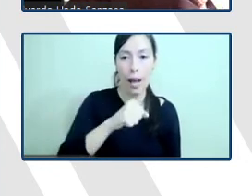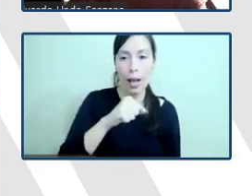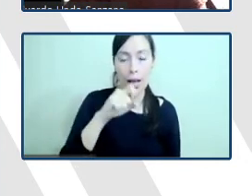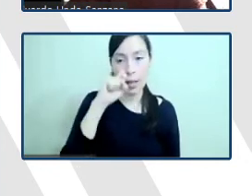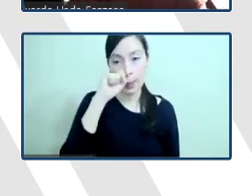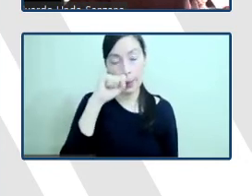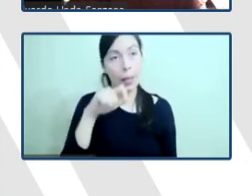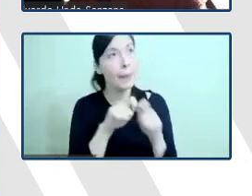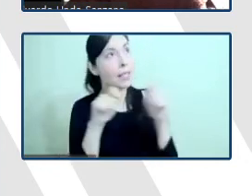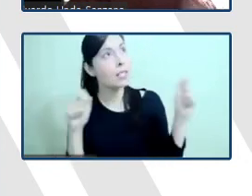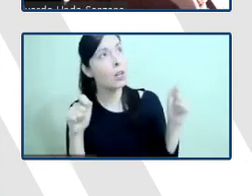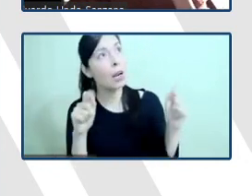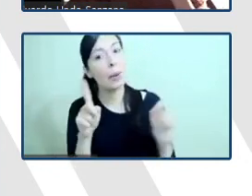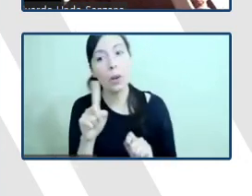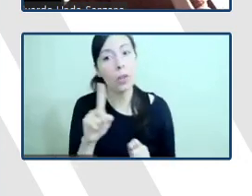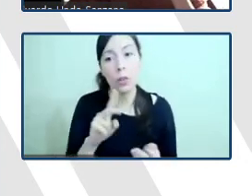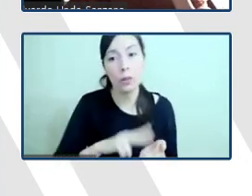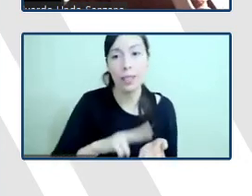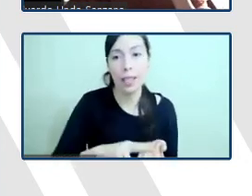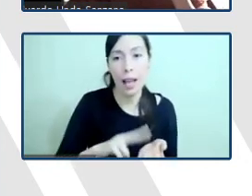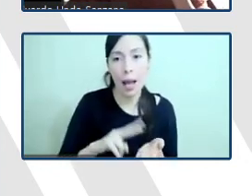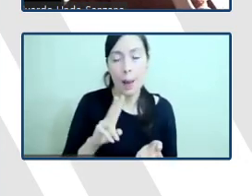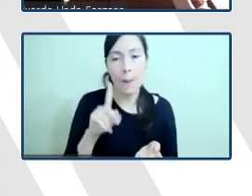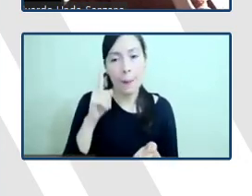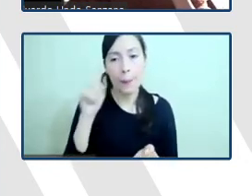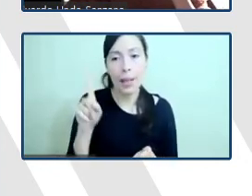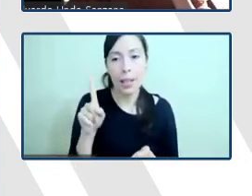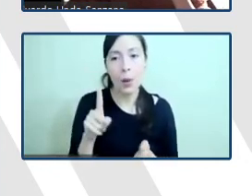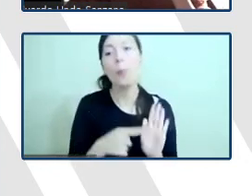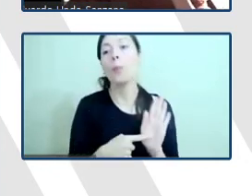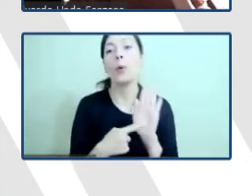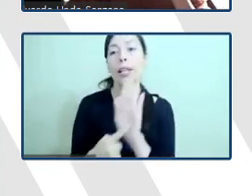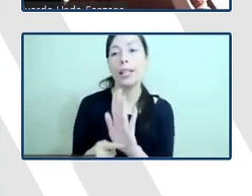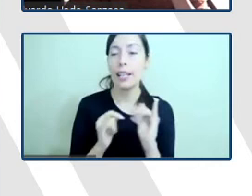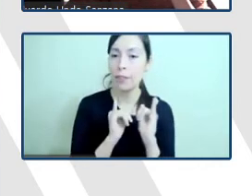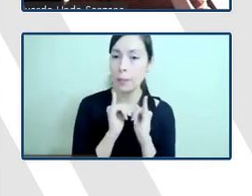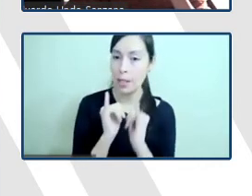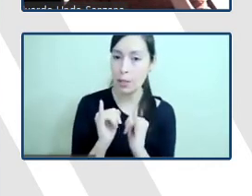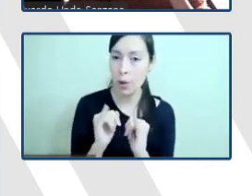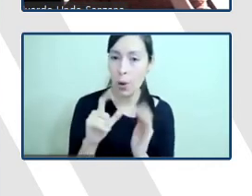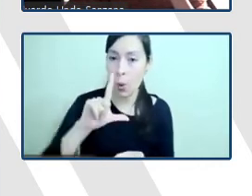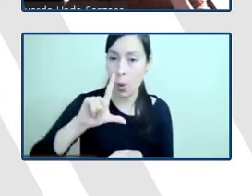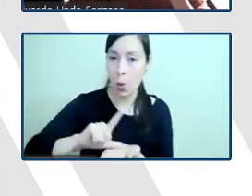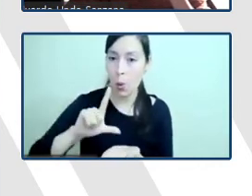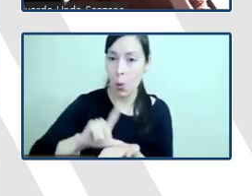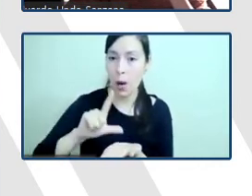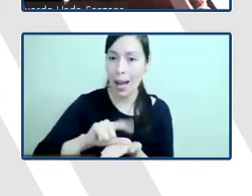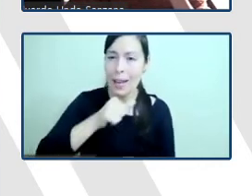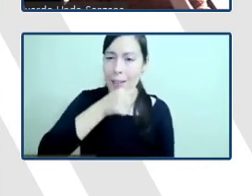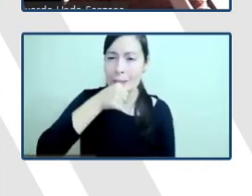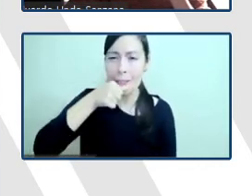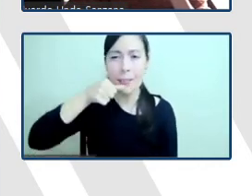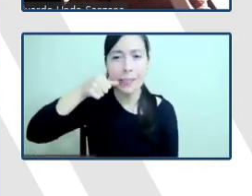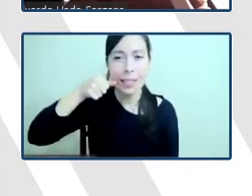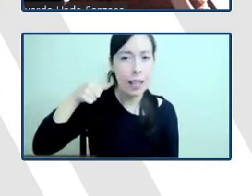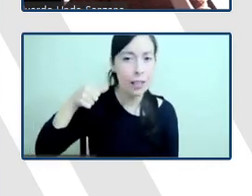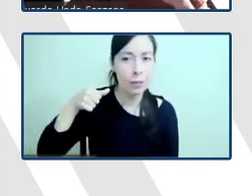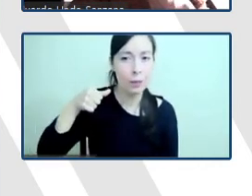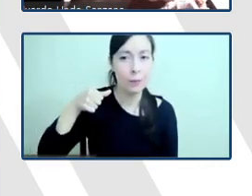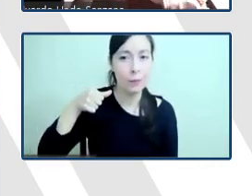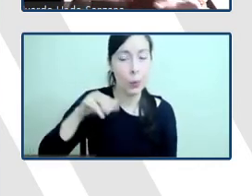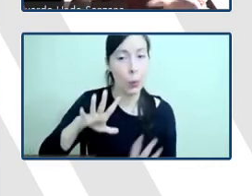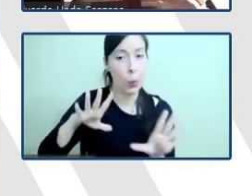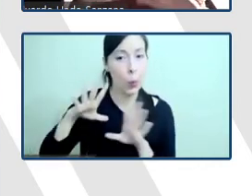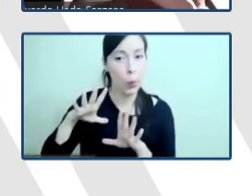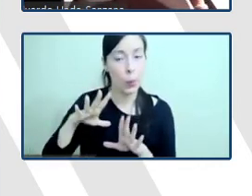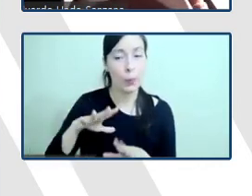para el tema este de la constante solar, mostraban de todos modos que el lugar era excepcionalmente seco. Y